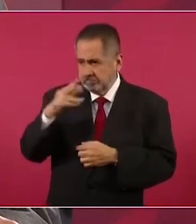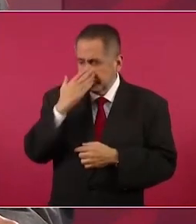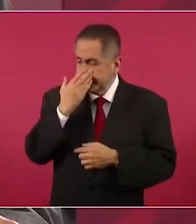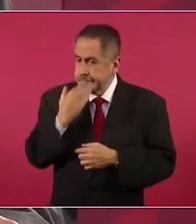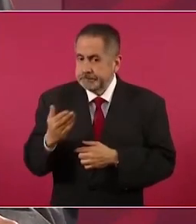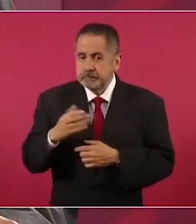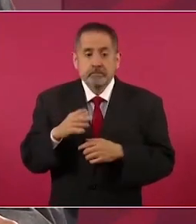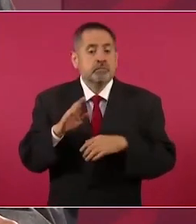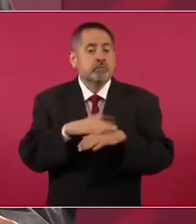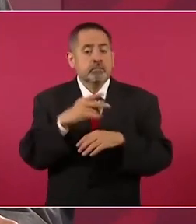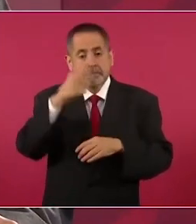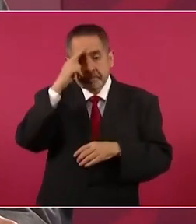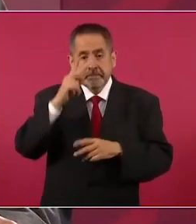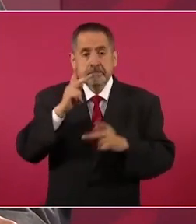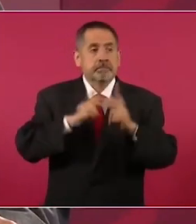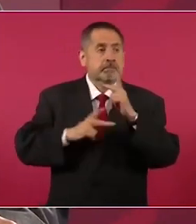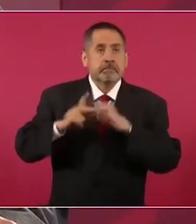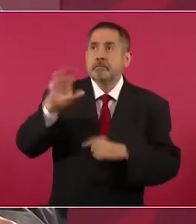porque no nos endeudamos.